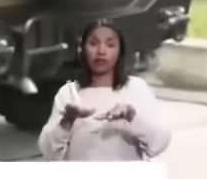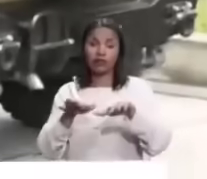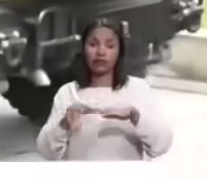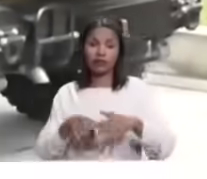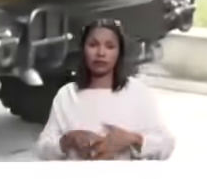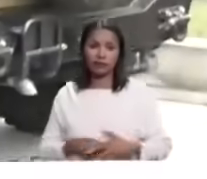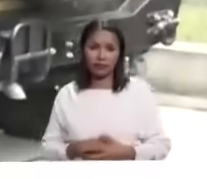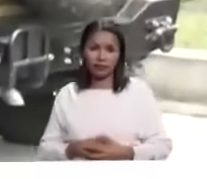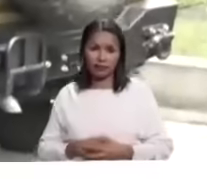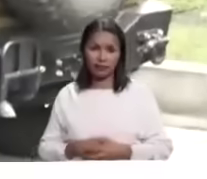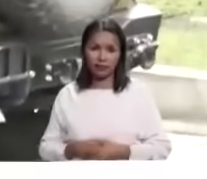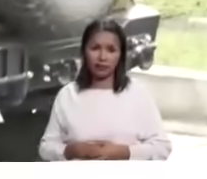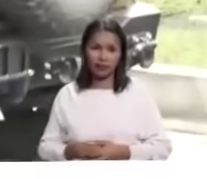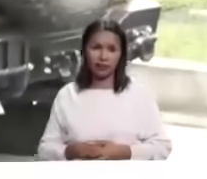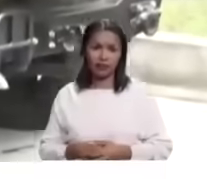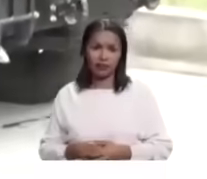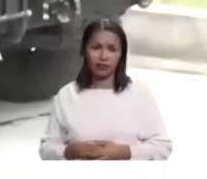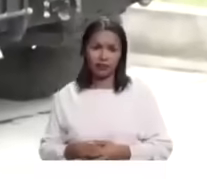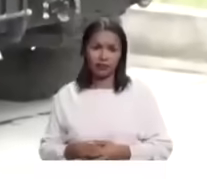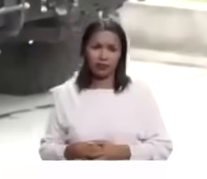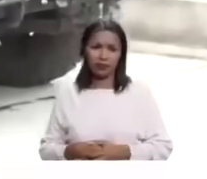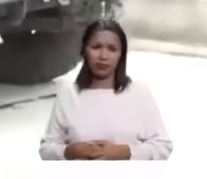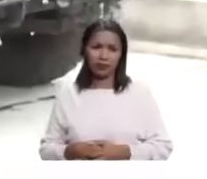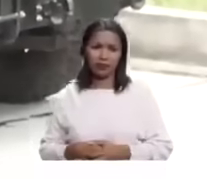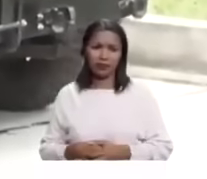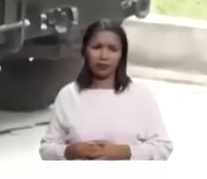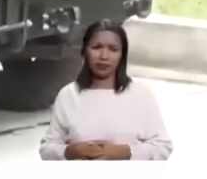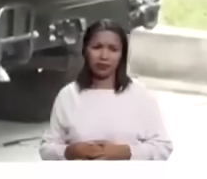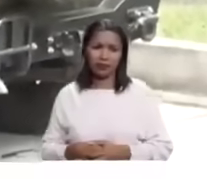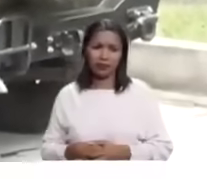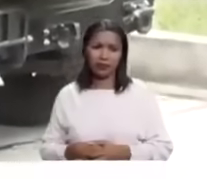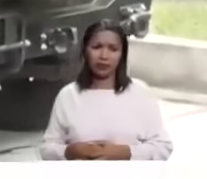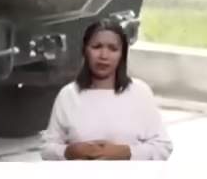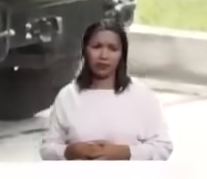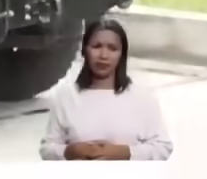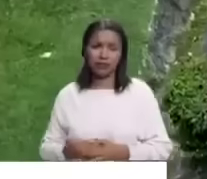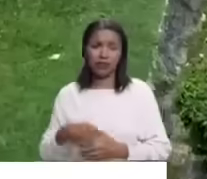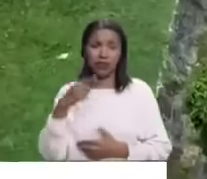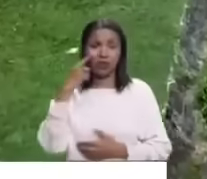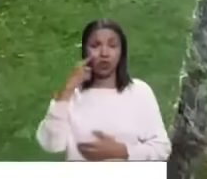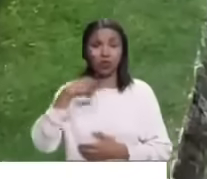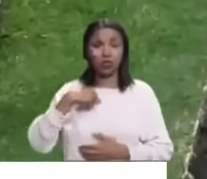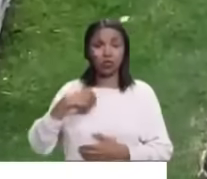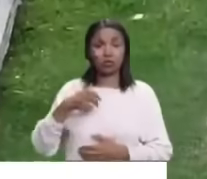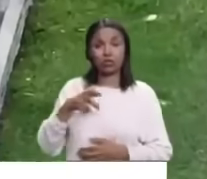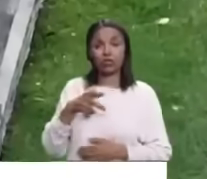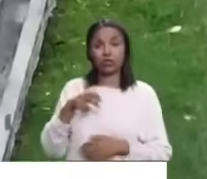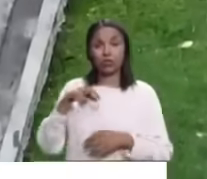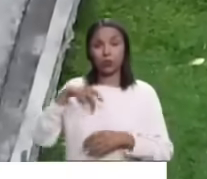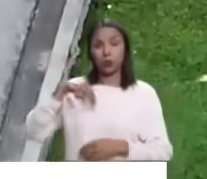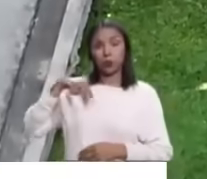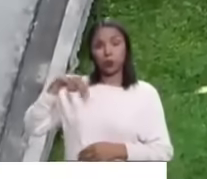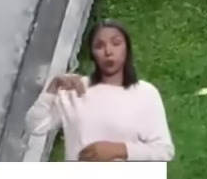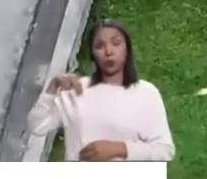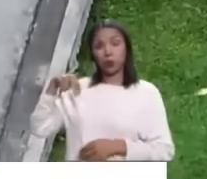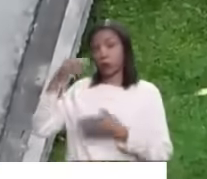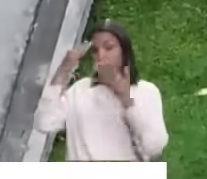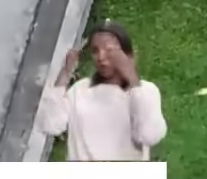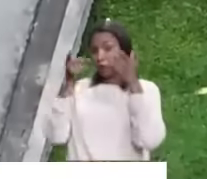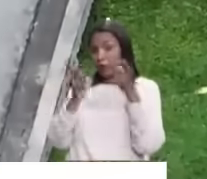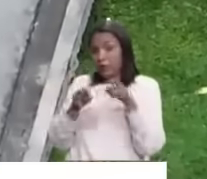ha reportado. Nos vamos a hacer un poquito más atrás para protegernos de lo que pueda